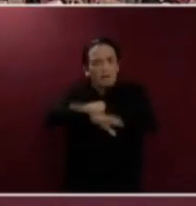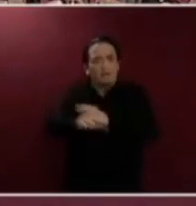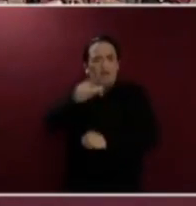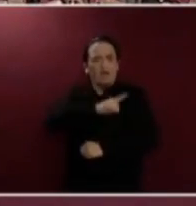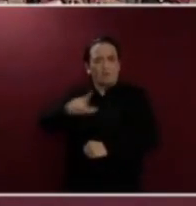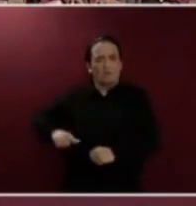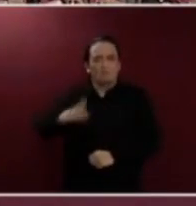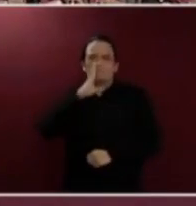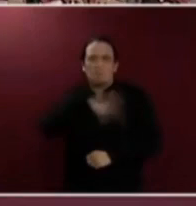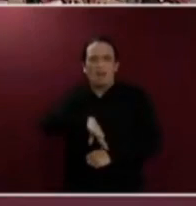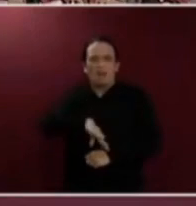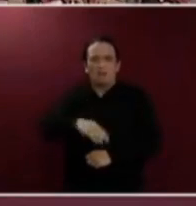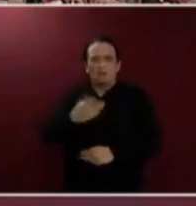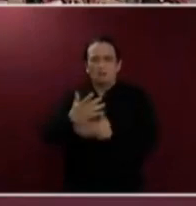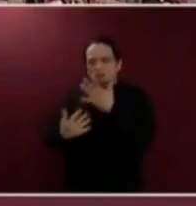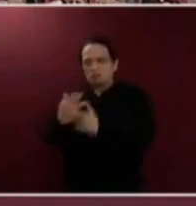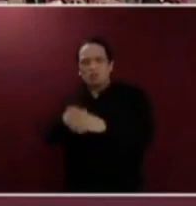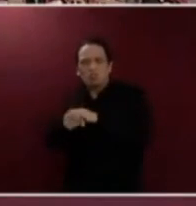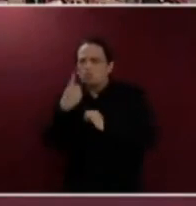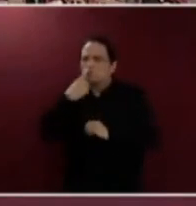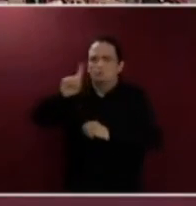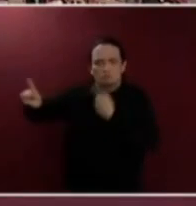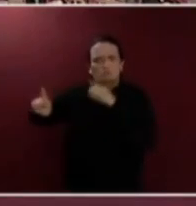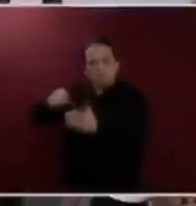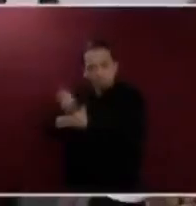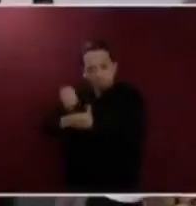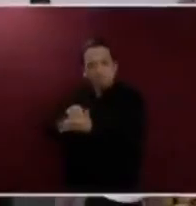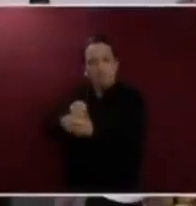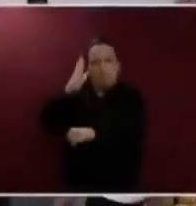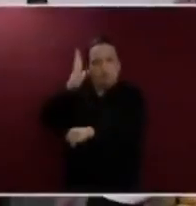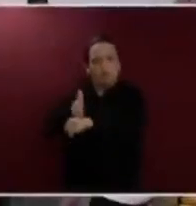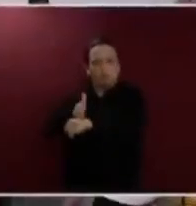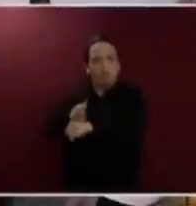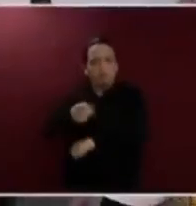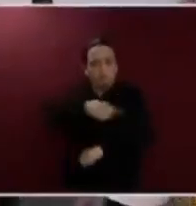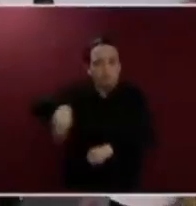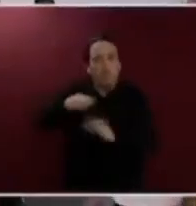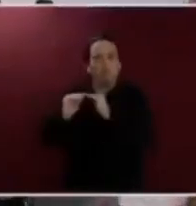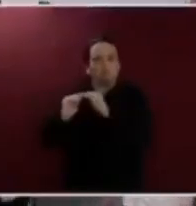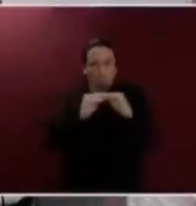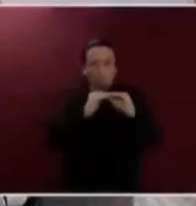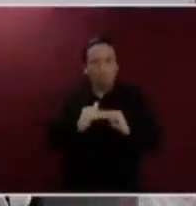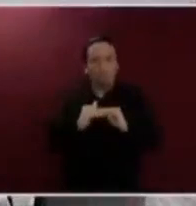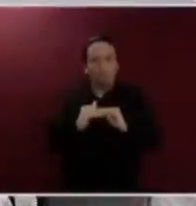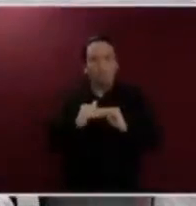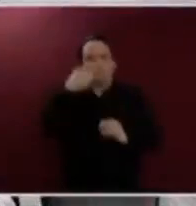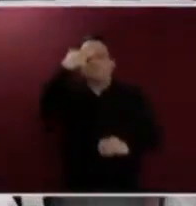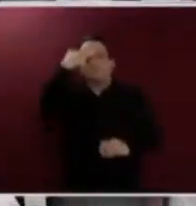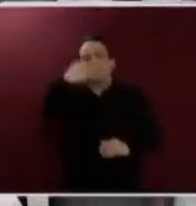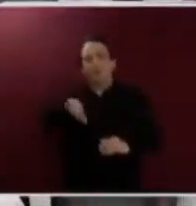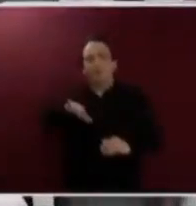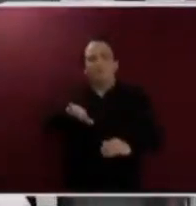gobierno, denunciando la corrupción y exigiendo justicia para nuestro pueblo, sabíamos